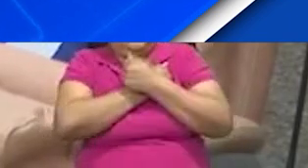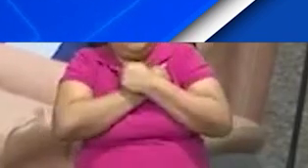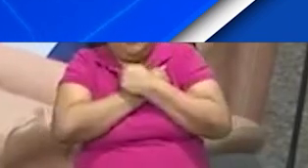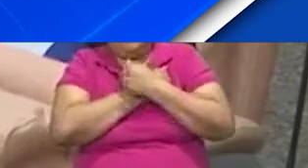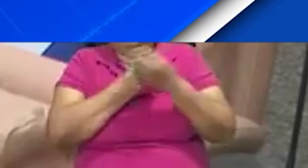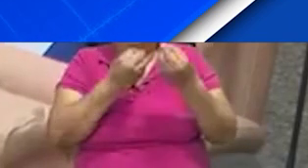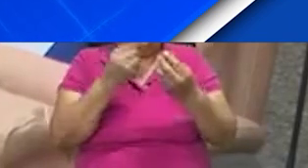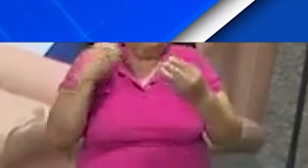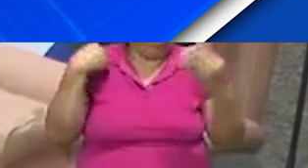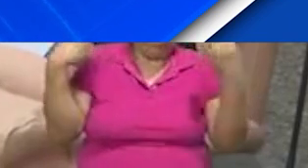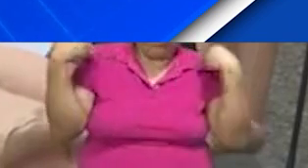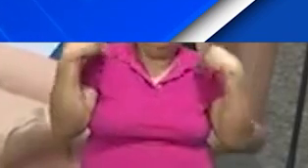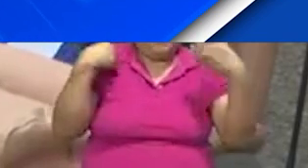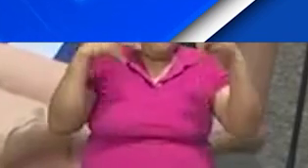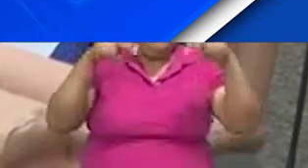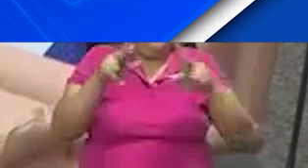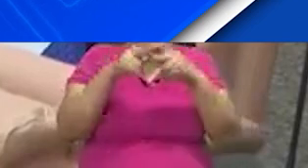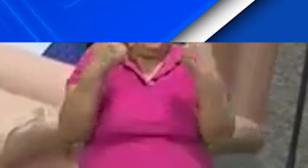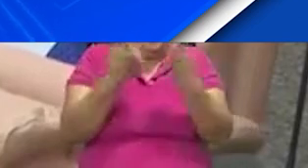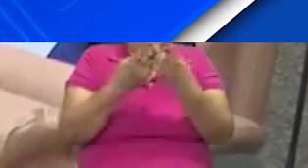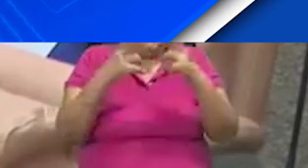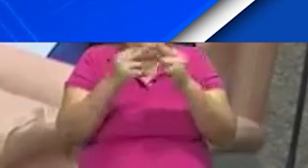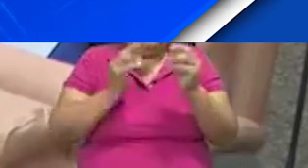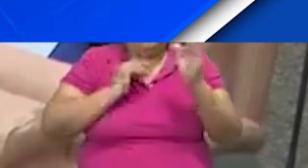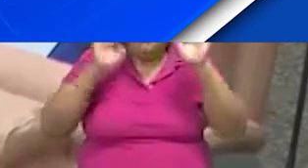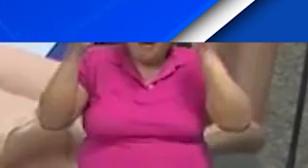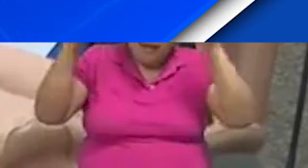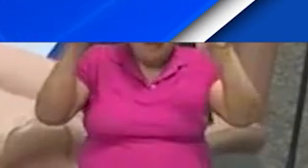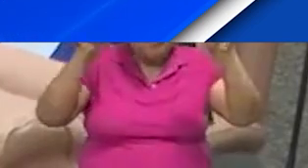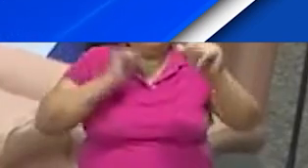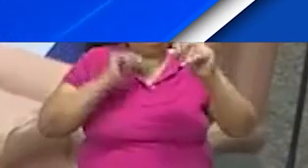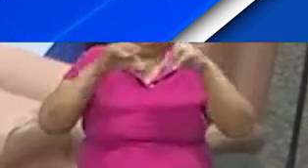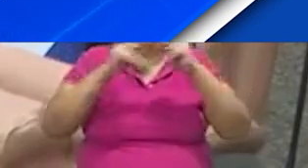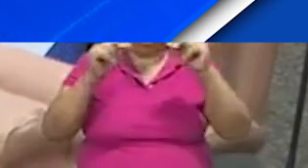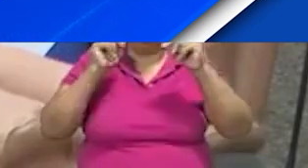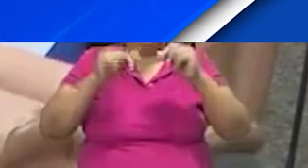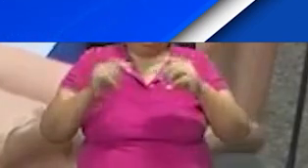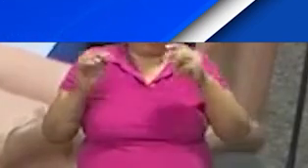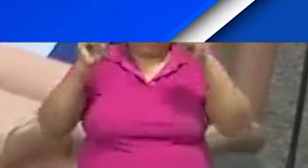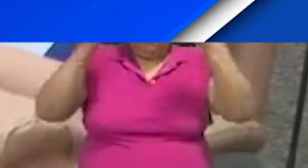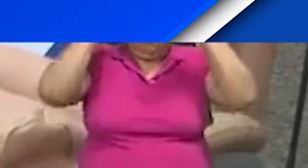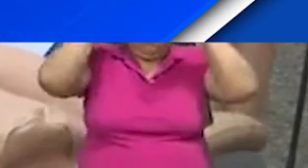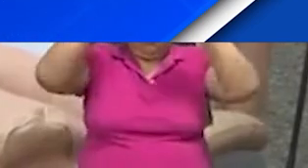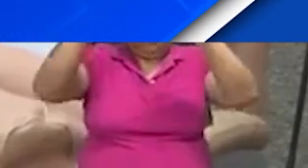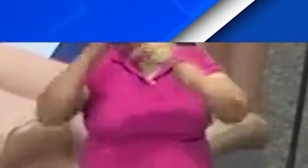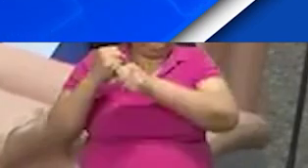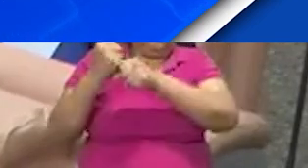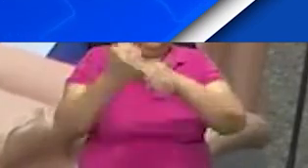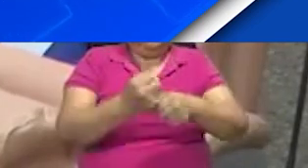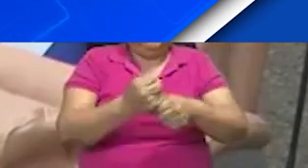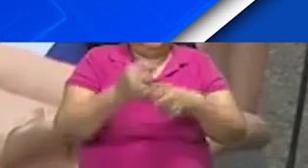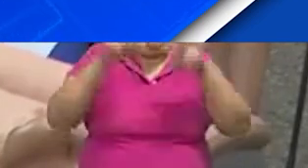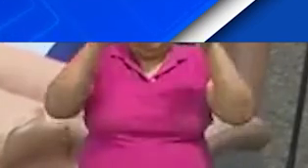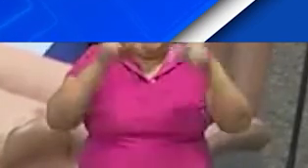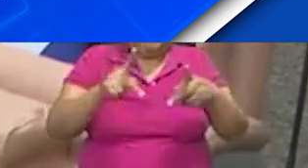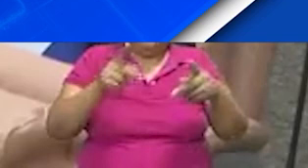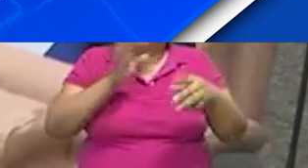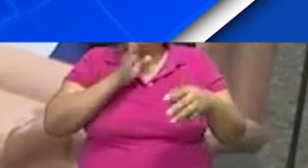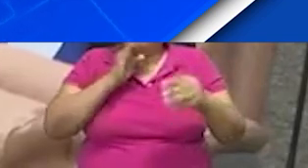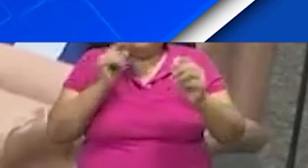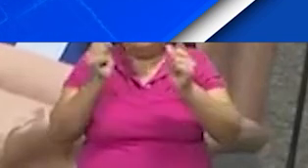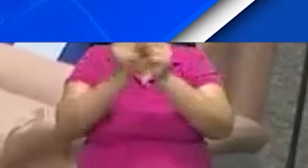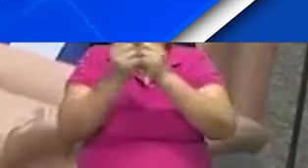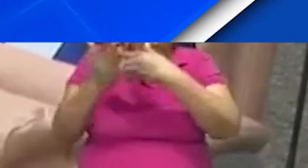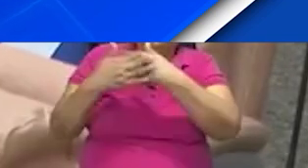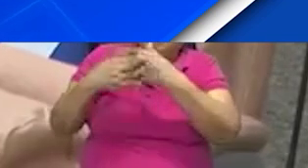el cariño e idolatría que el pueblo de Nicaragua le tenía como superestrella del béisbol. La gente ya le hablaba,